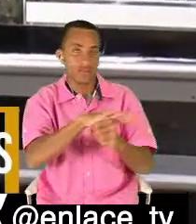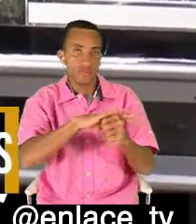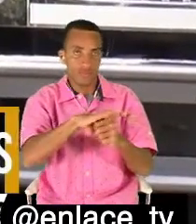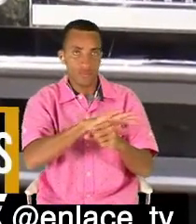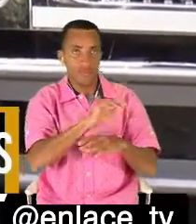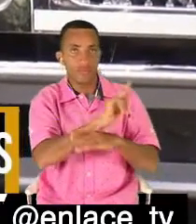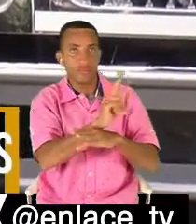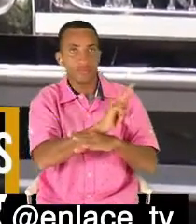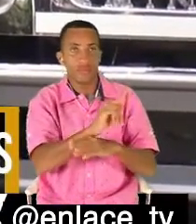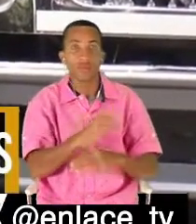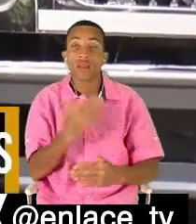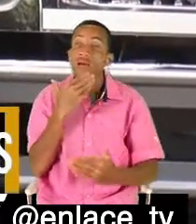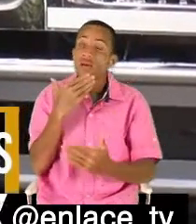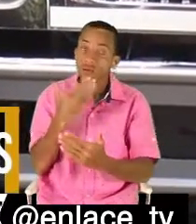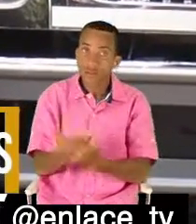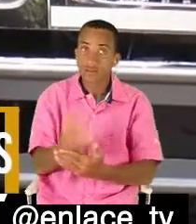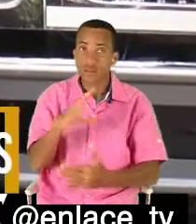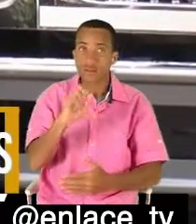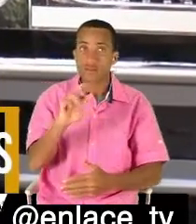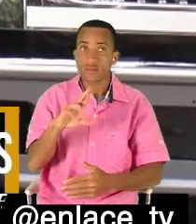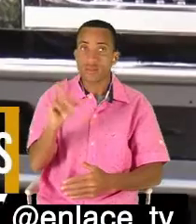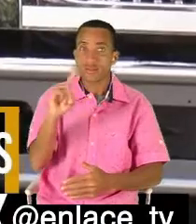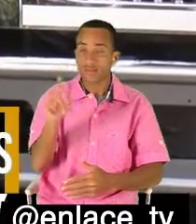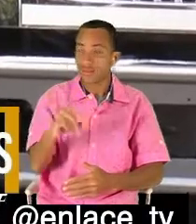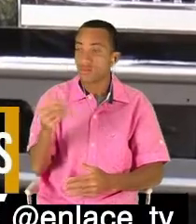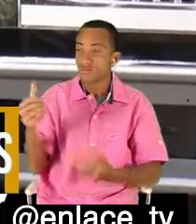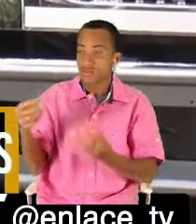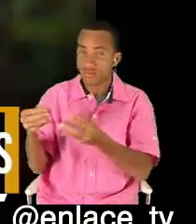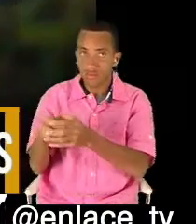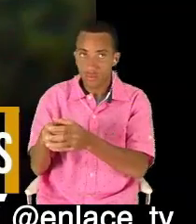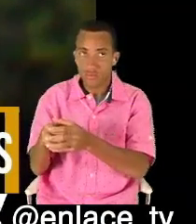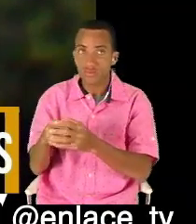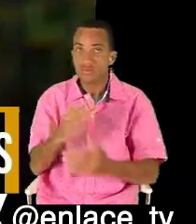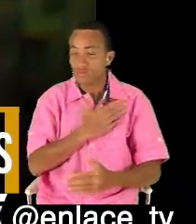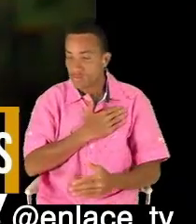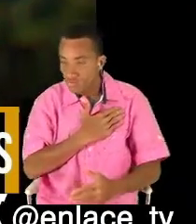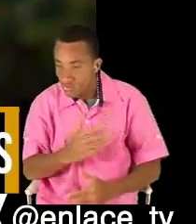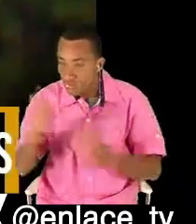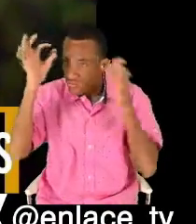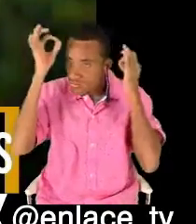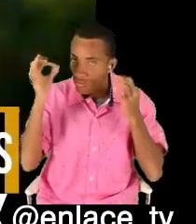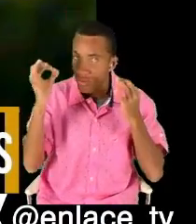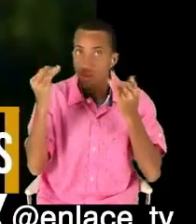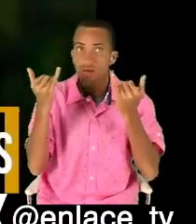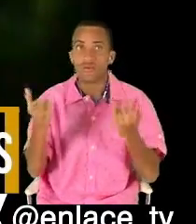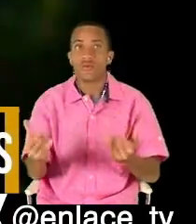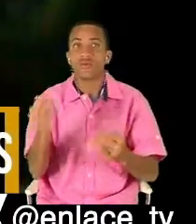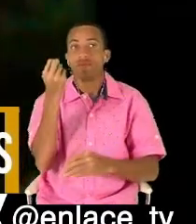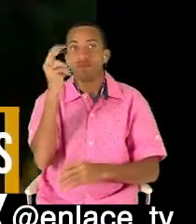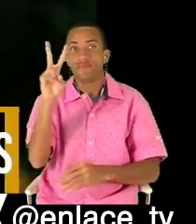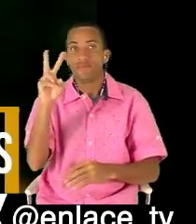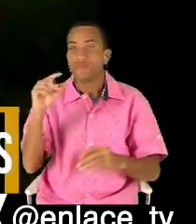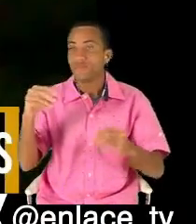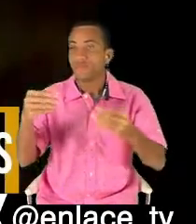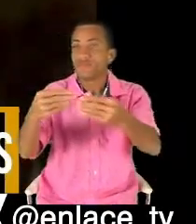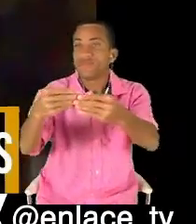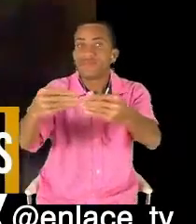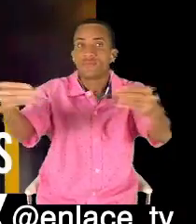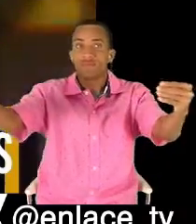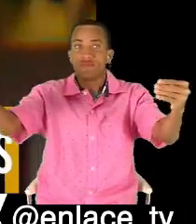gracias. Carlos Humberto Sierra del Cuerpo de Bomberos Voluntarios de nuestra ciudad. Lo cierto es que hasta ahora el mediodía la zona continúa acordonada y pues